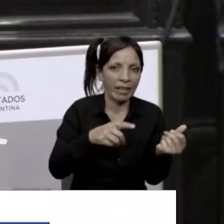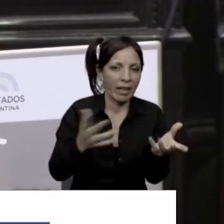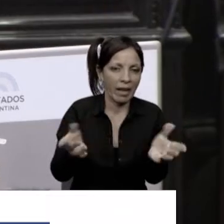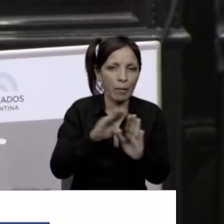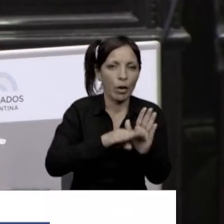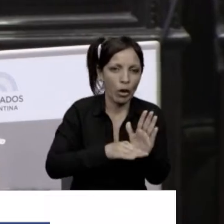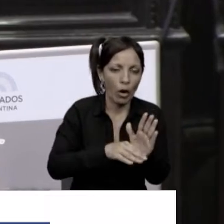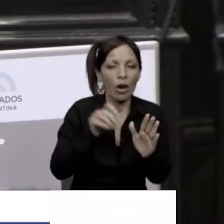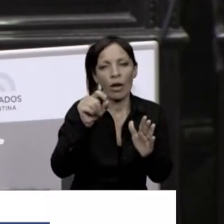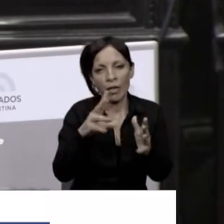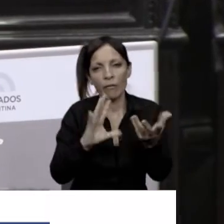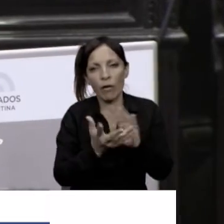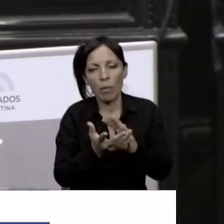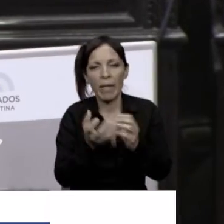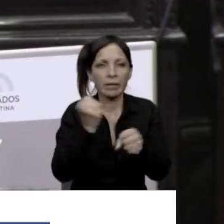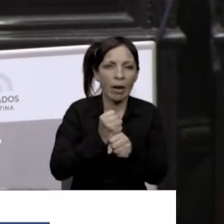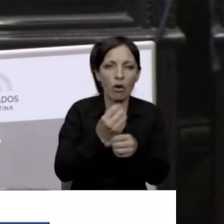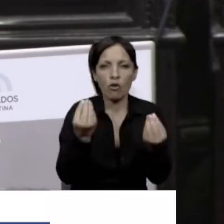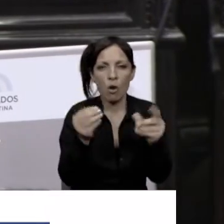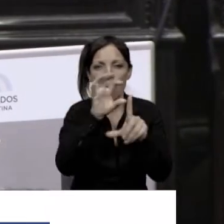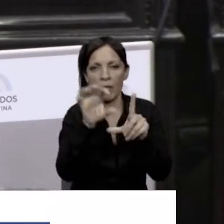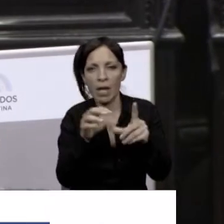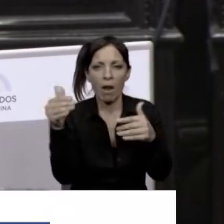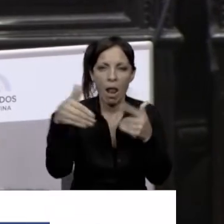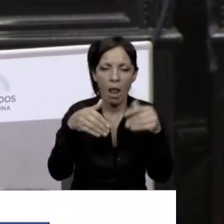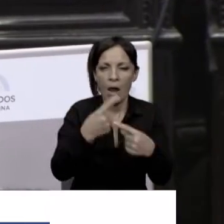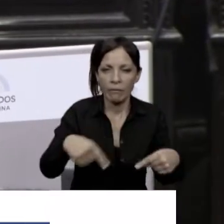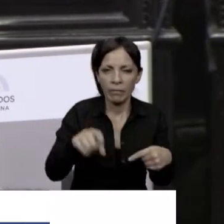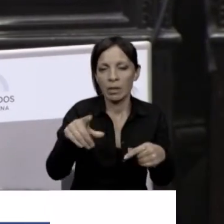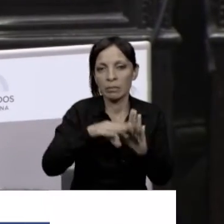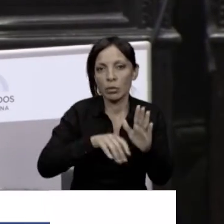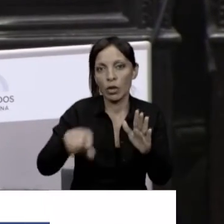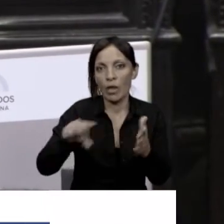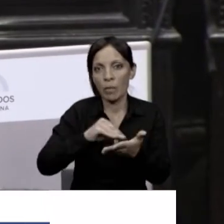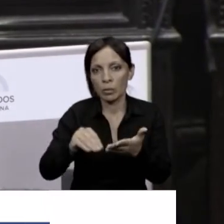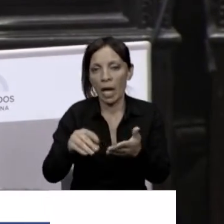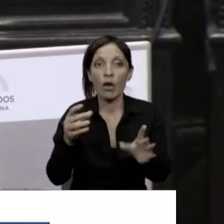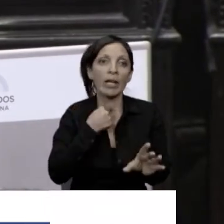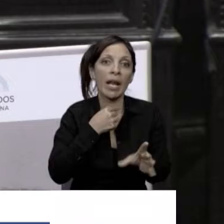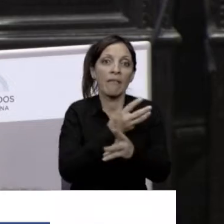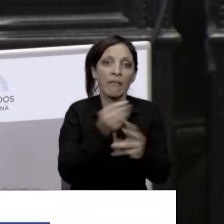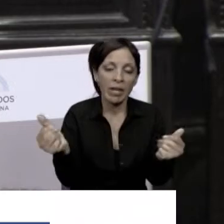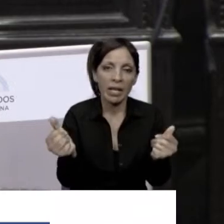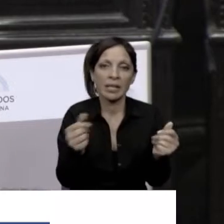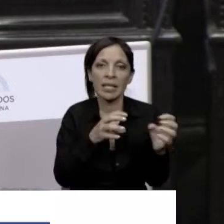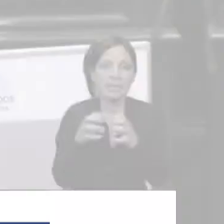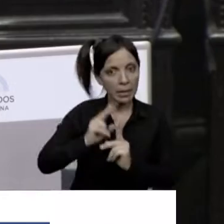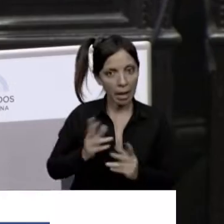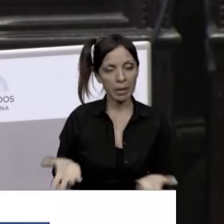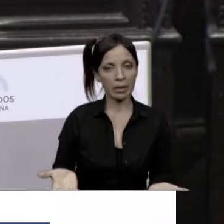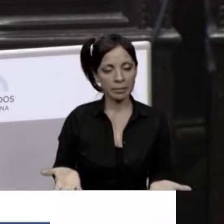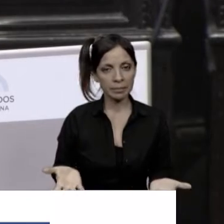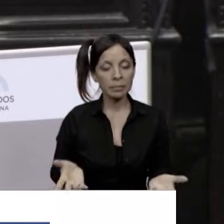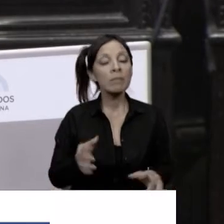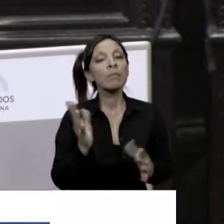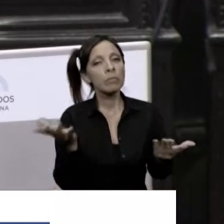del protocolo de funcionamiento parlamentario, en el supuesto fin del cierre de las sesiones ordinarias.